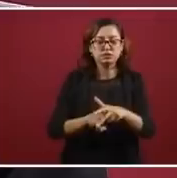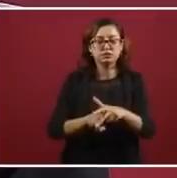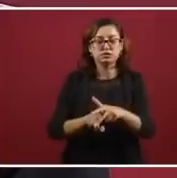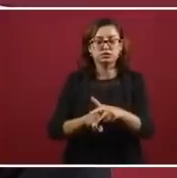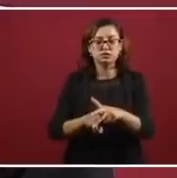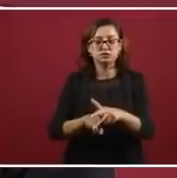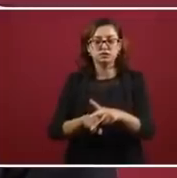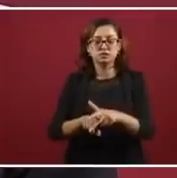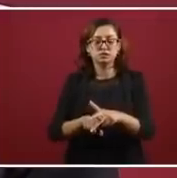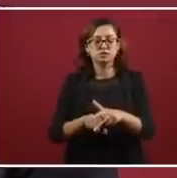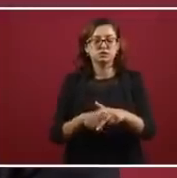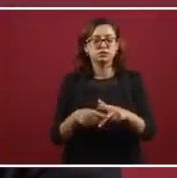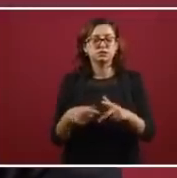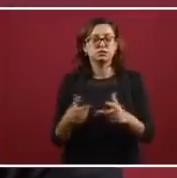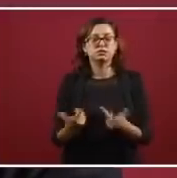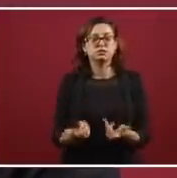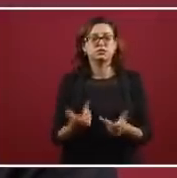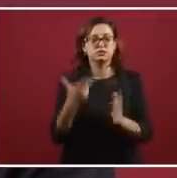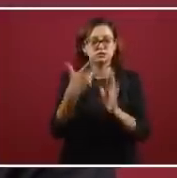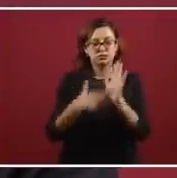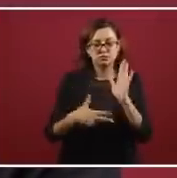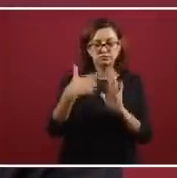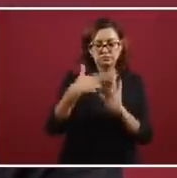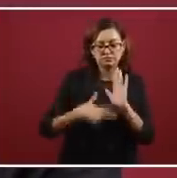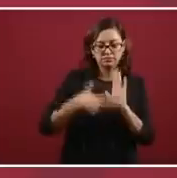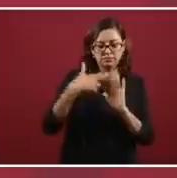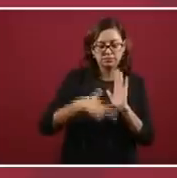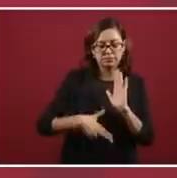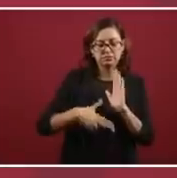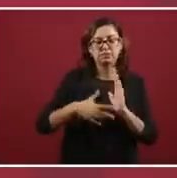que tiene un taller,